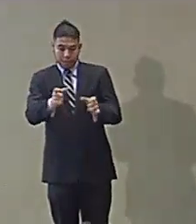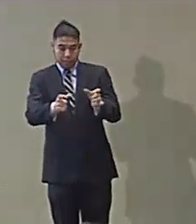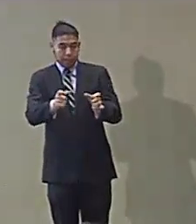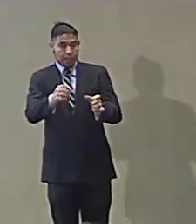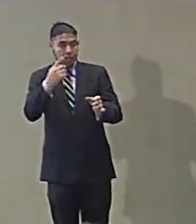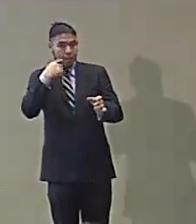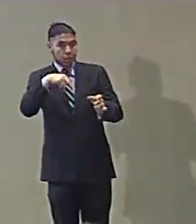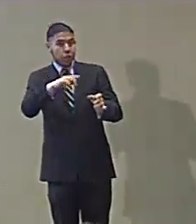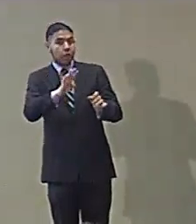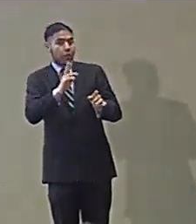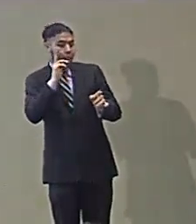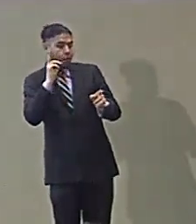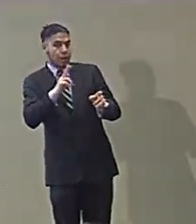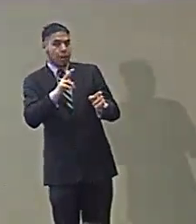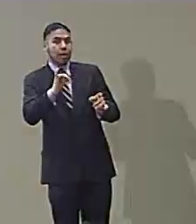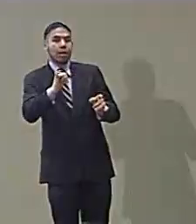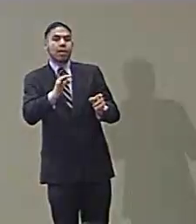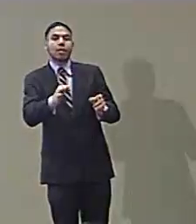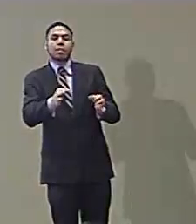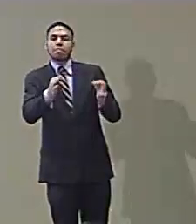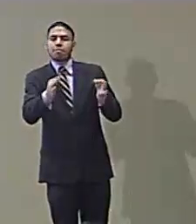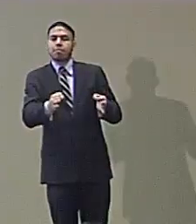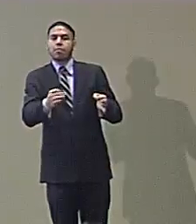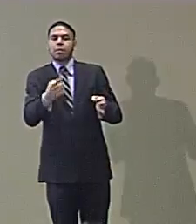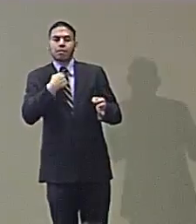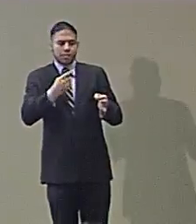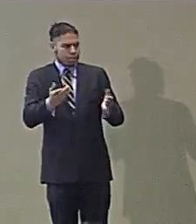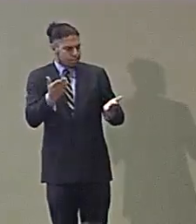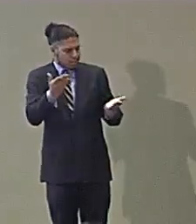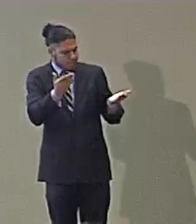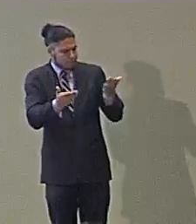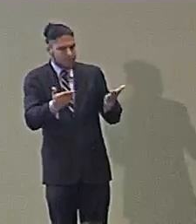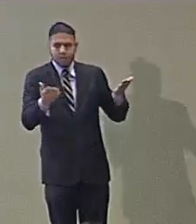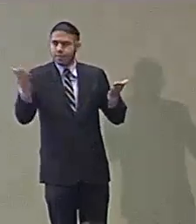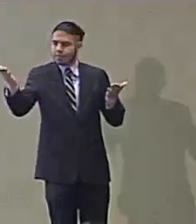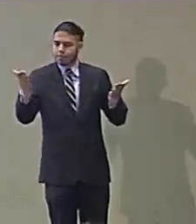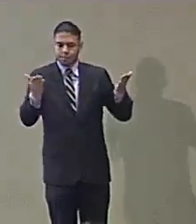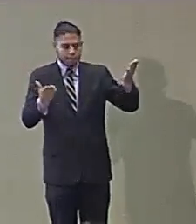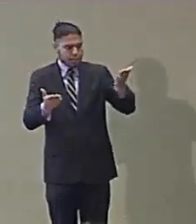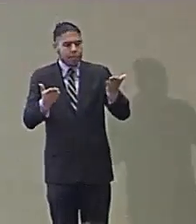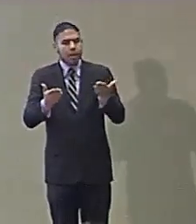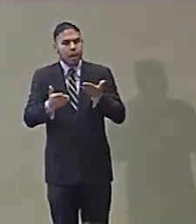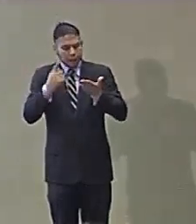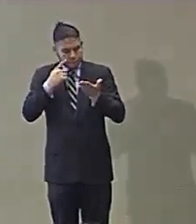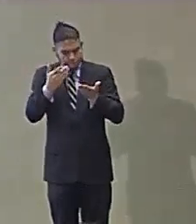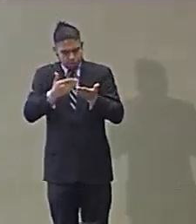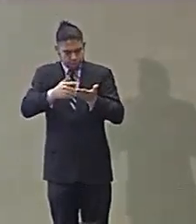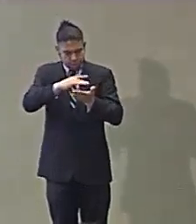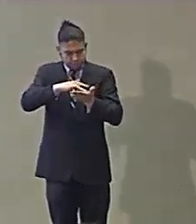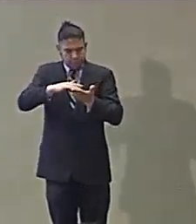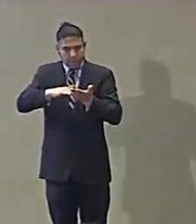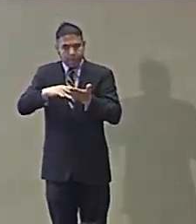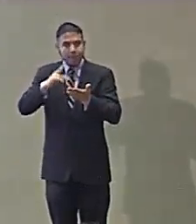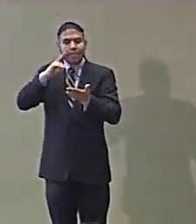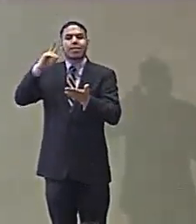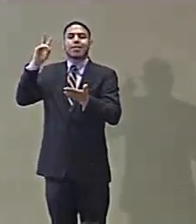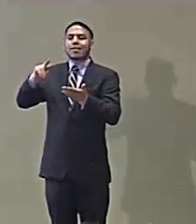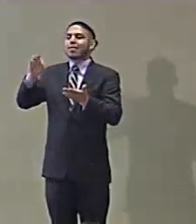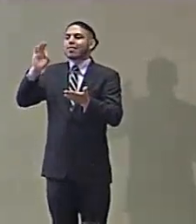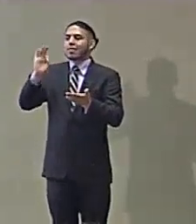de verdad y estas cifras las cruzamos y las obtenemos de varias fuentes todas ellas absolutamente creíbles